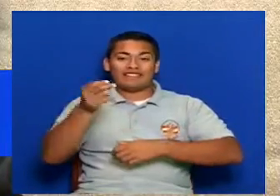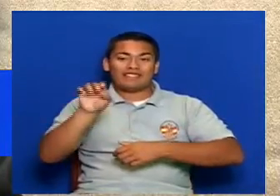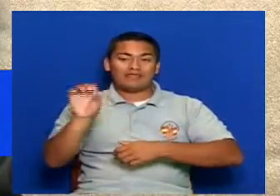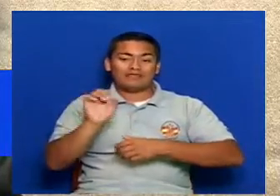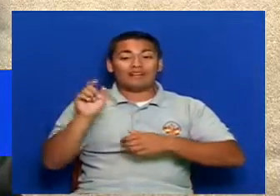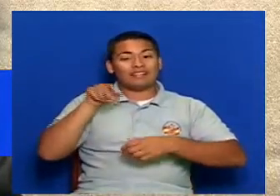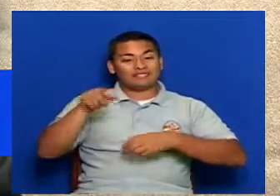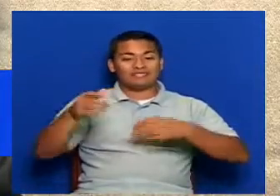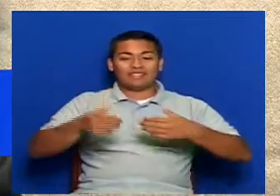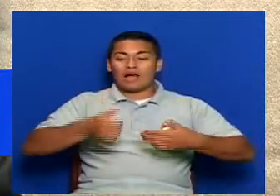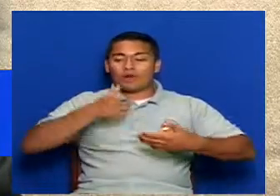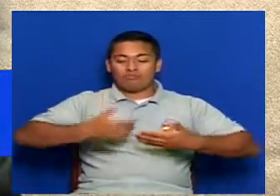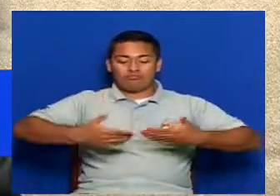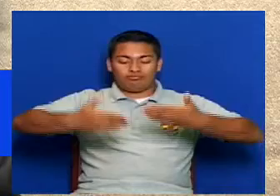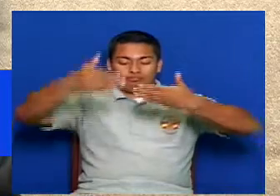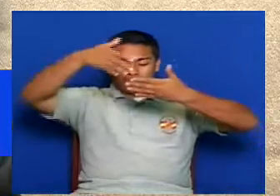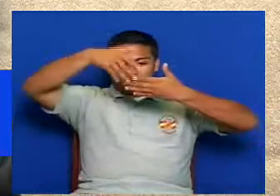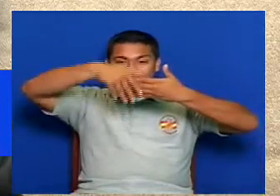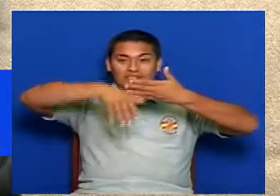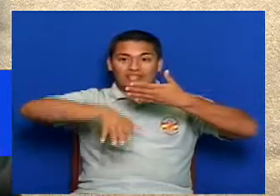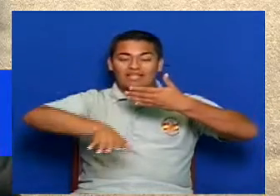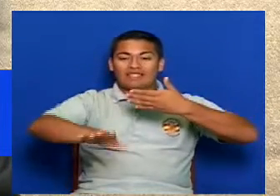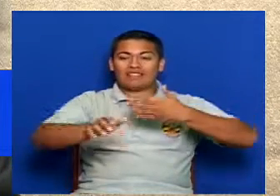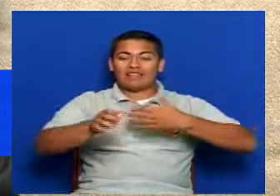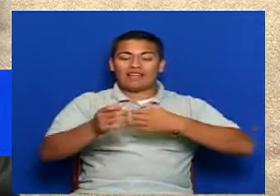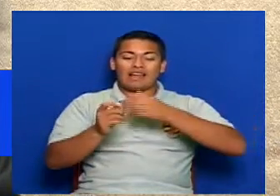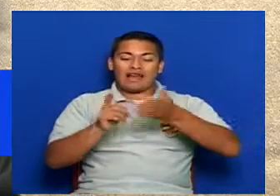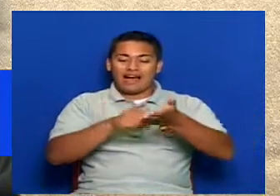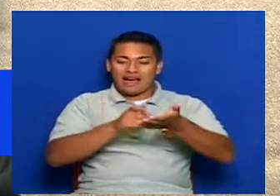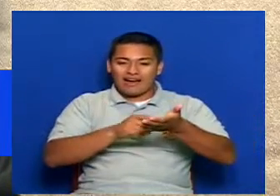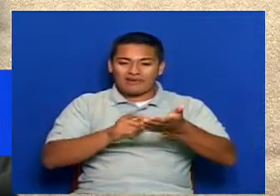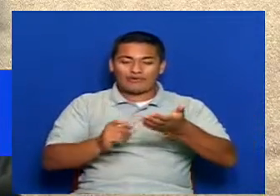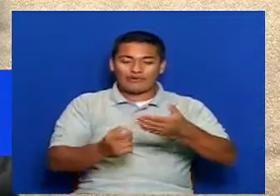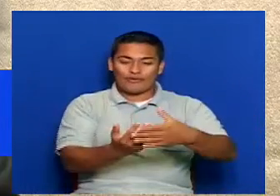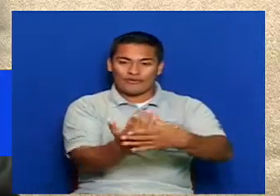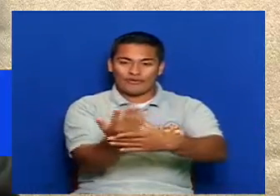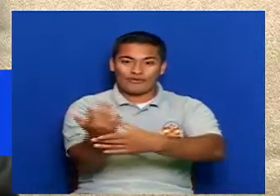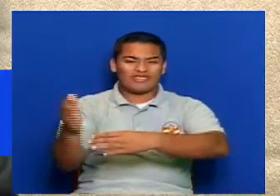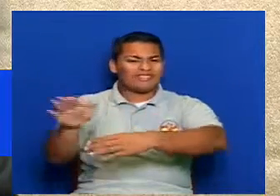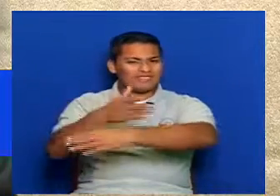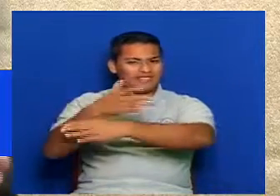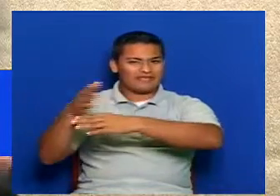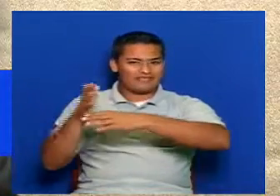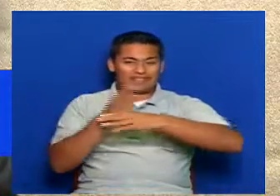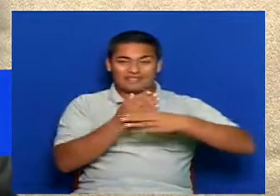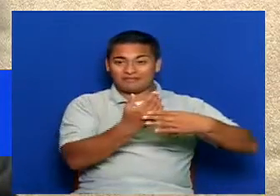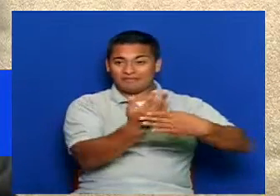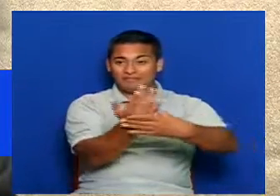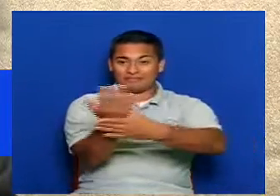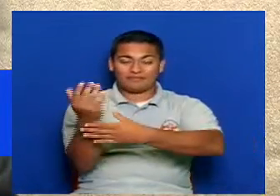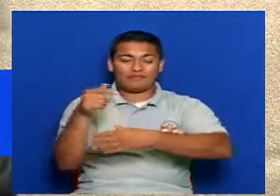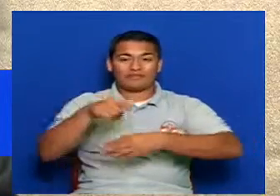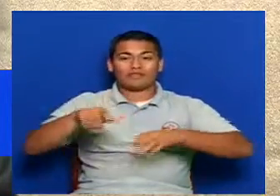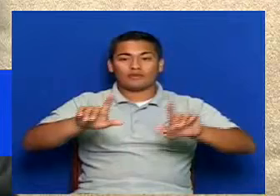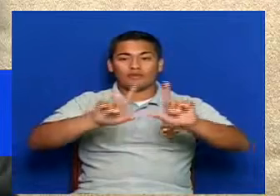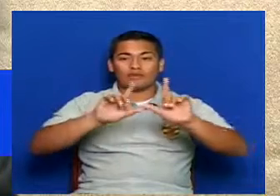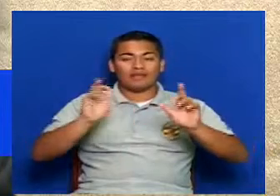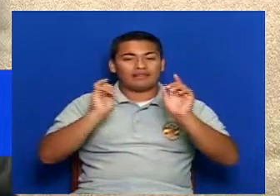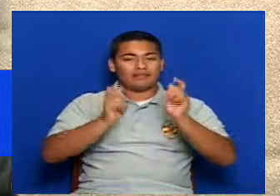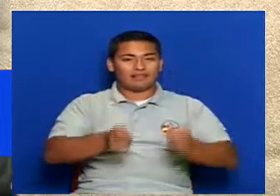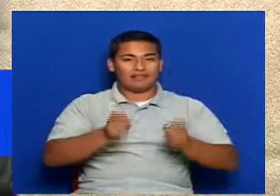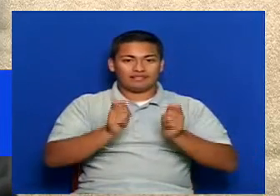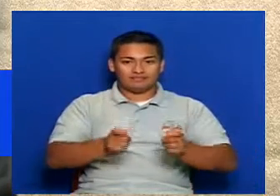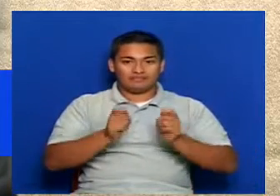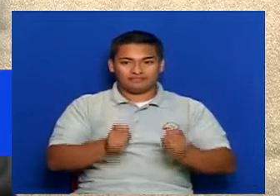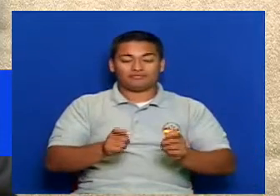esa presa que se riegan grandes plantillas de arroz y de otro cultivo en la enah en las tierras fértiles de granada